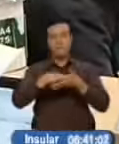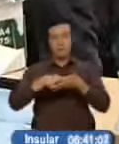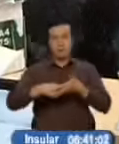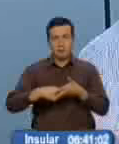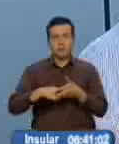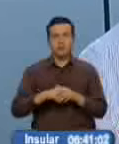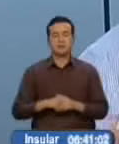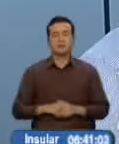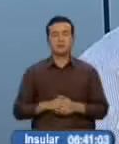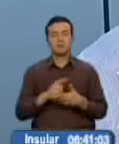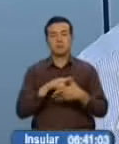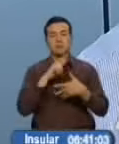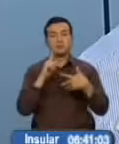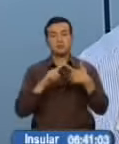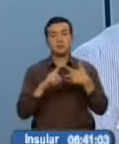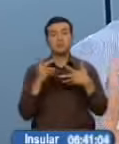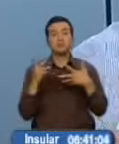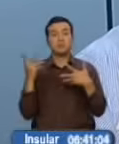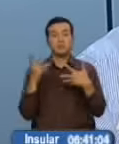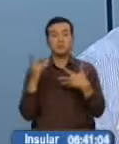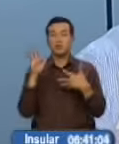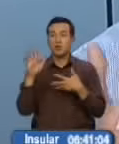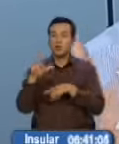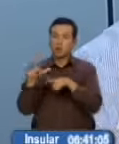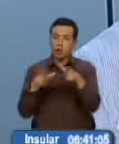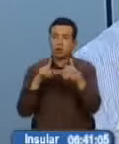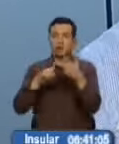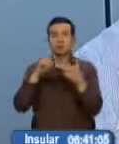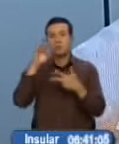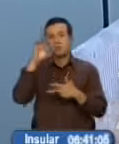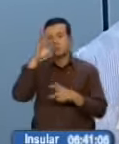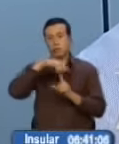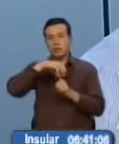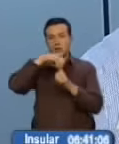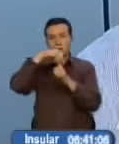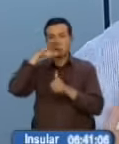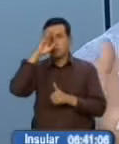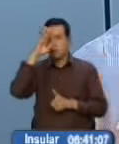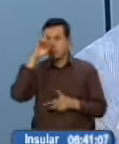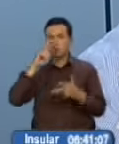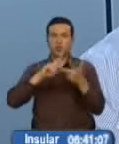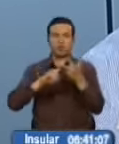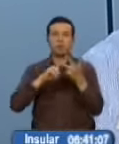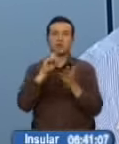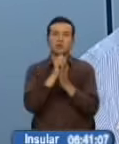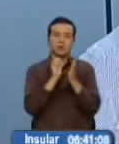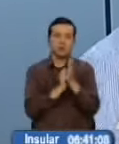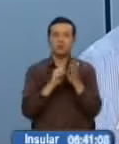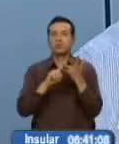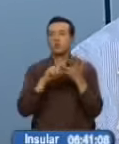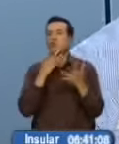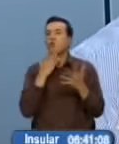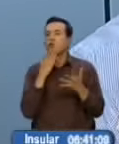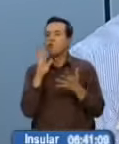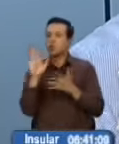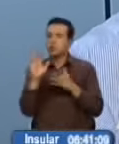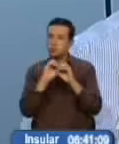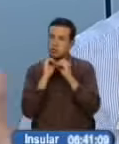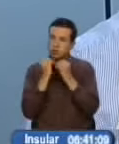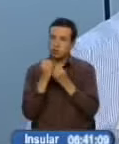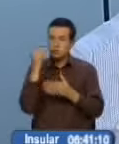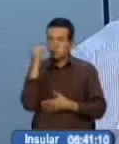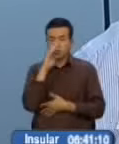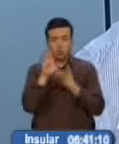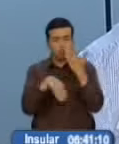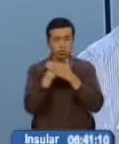Electoral. Sino más de eso, también son las sedes, los principios ideológicos, los estatutos, los colores del movimiento. Todos esos temas entran